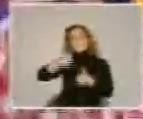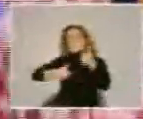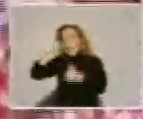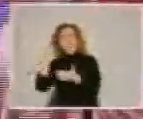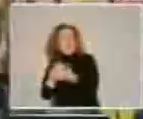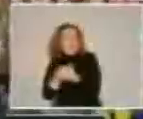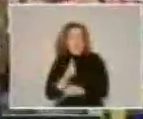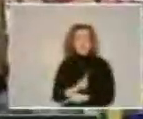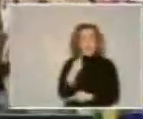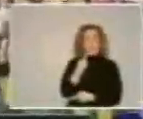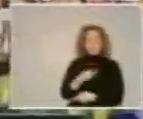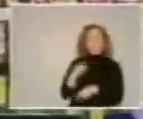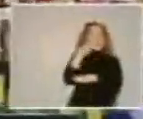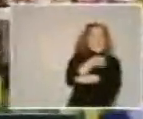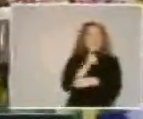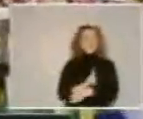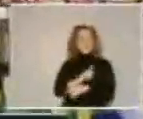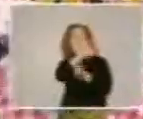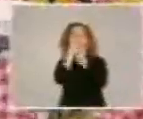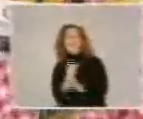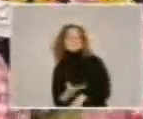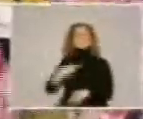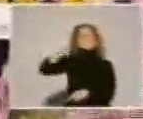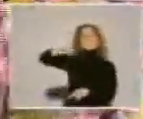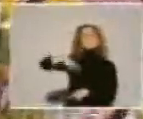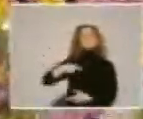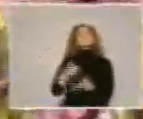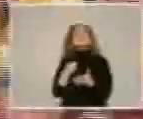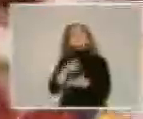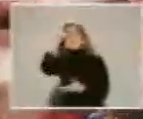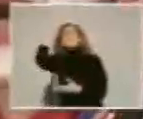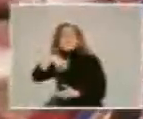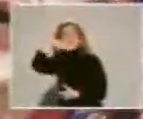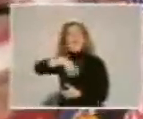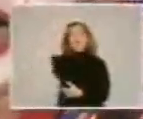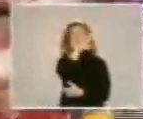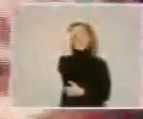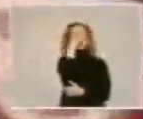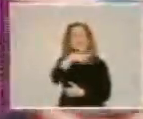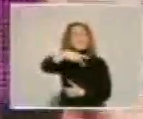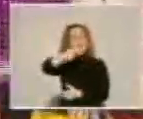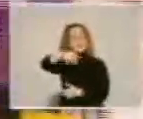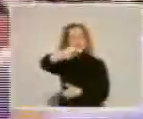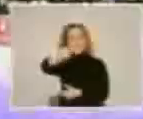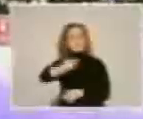pague cago en 10 el que no llega a fin de mes. Como la cosa está tan mal que pague el pueblo el carnaval.